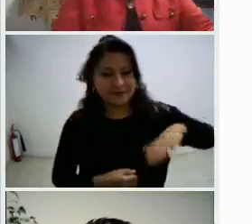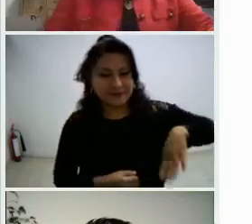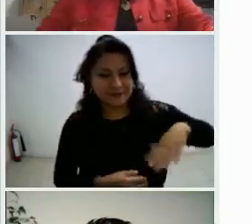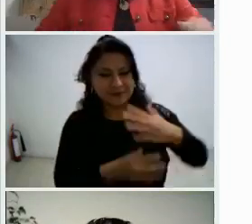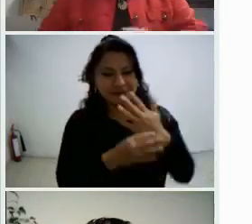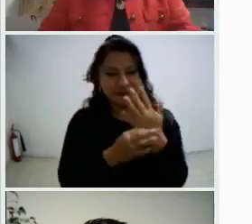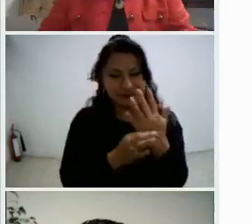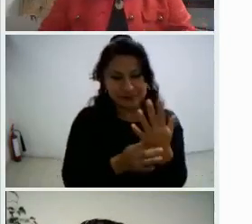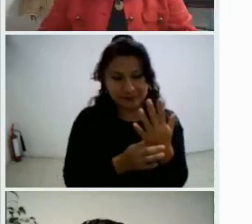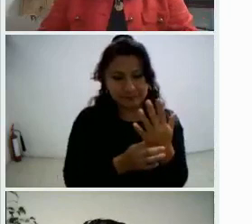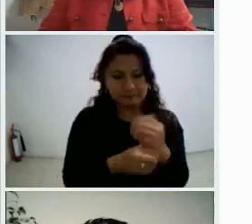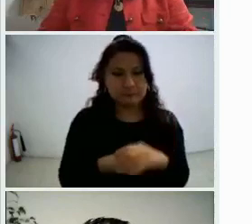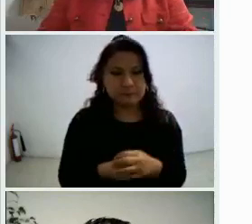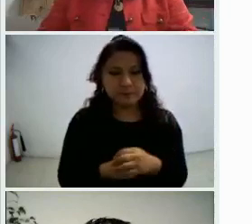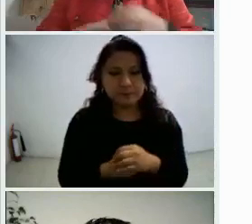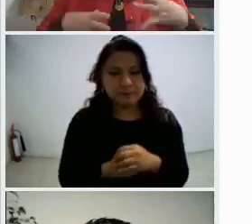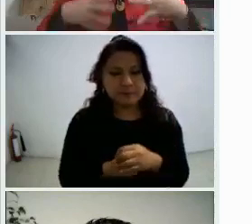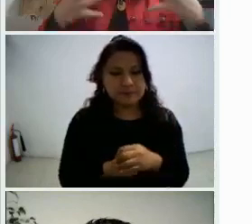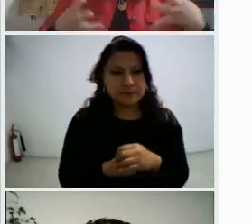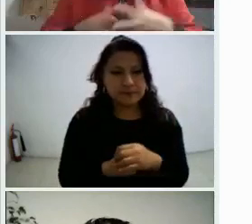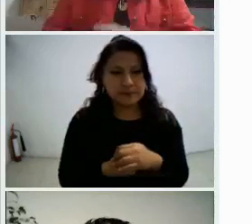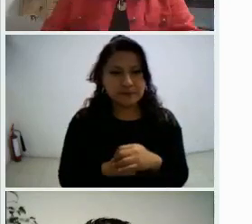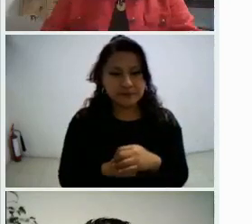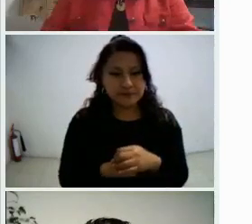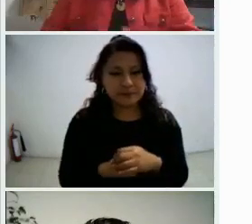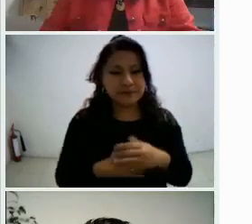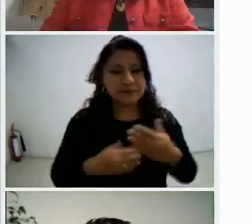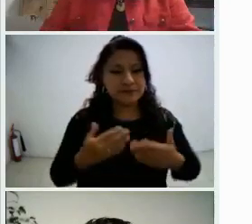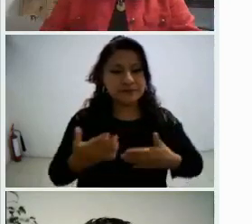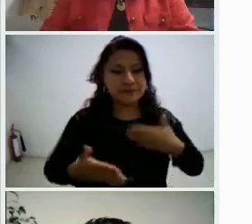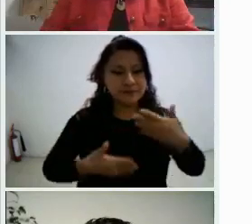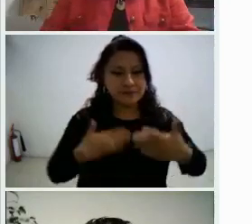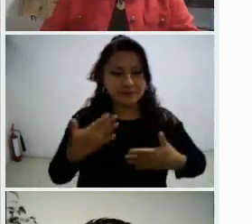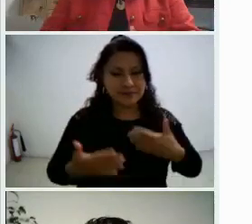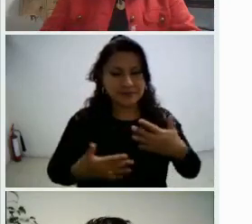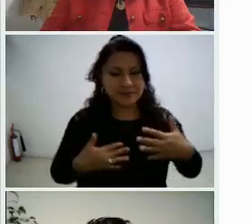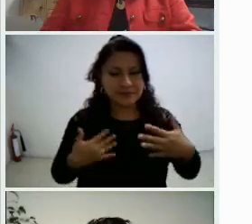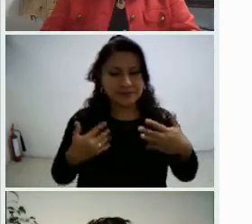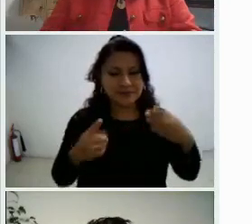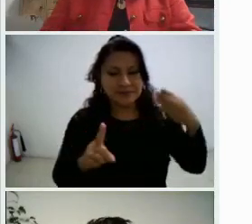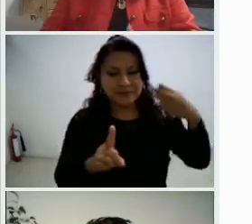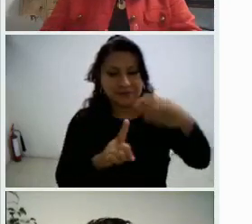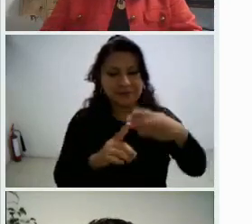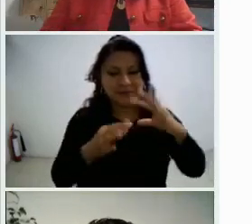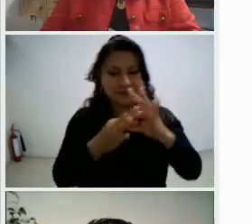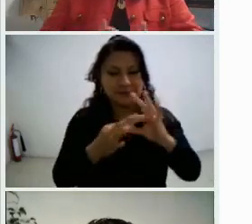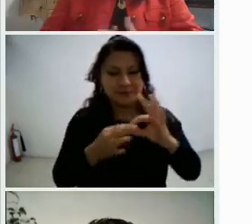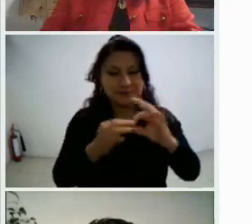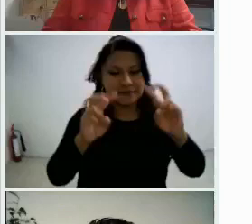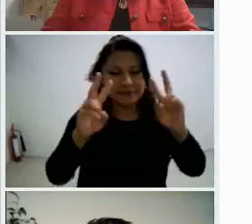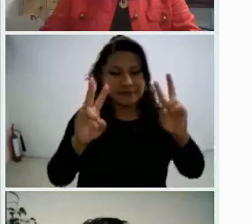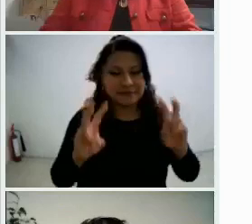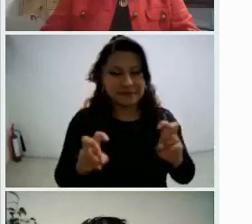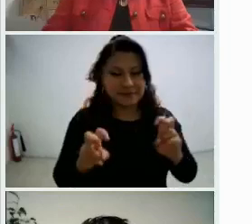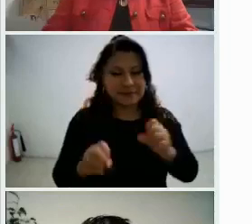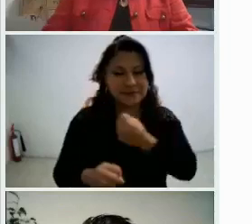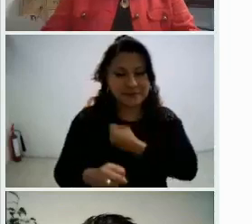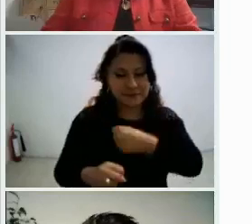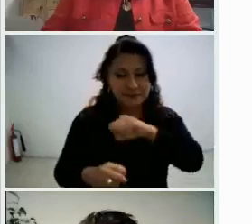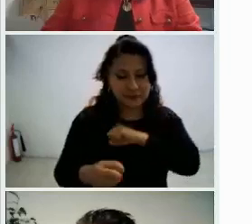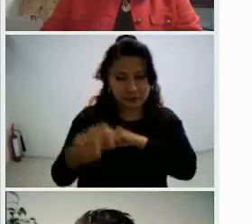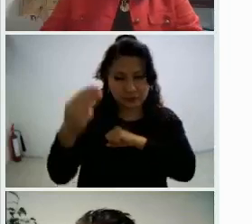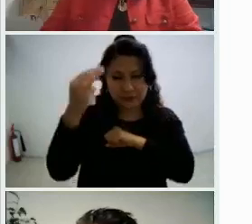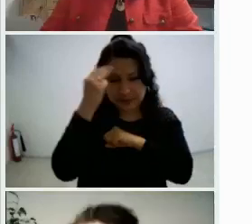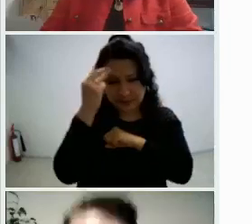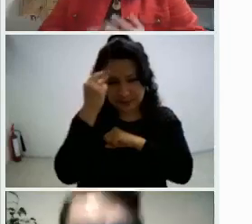estos espacios para hablar de salud mental, bueno, pues debo decirle, reconocer la magistrada